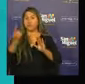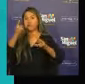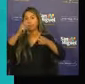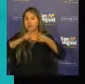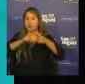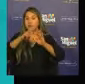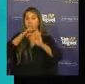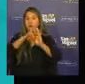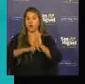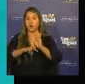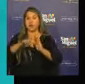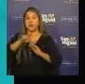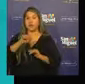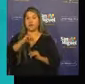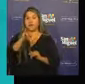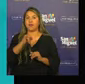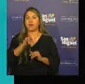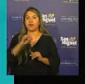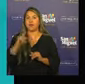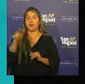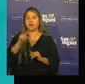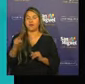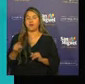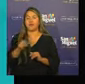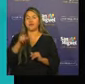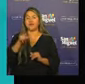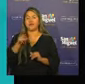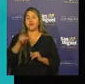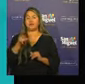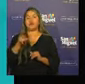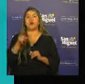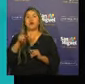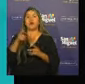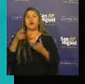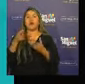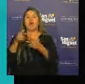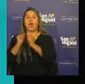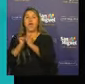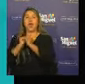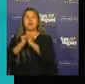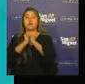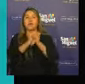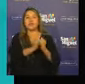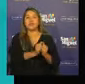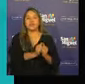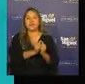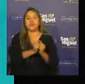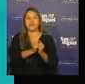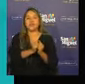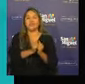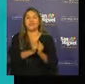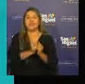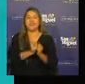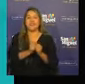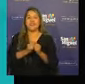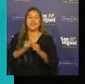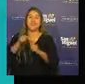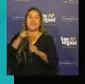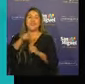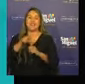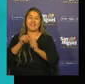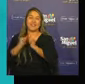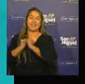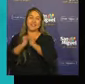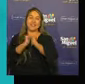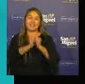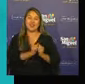es el programa Lazos, que es con la Subsecretaría de Prevención del Delito, que hace un acompañamiento. Hace un acompañamiento a todas